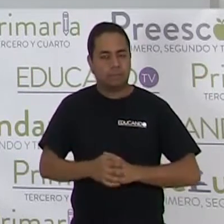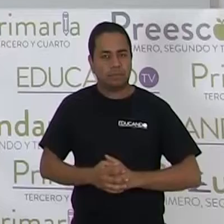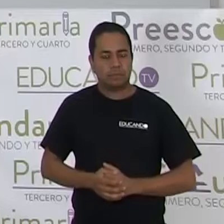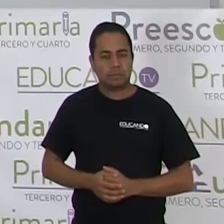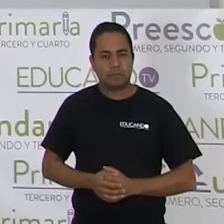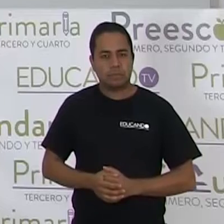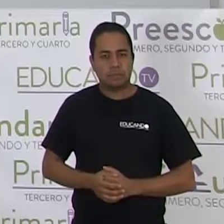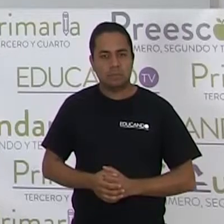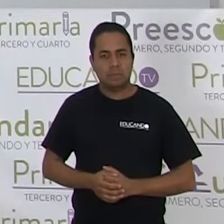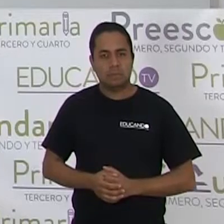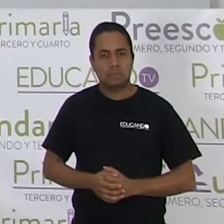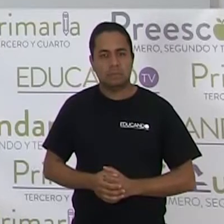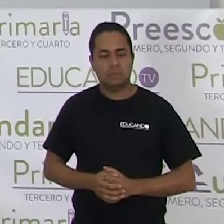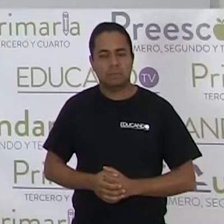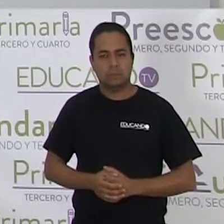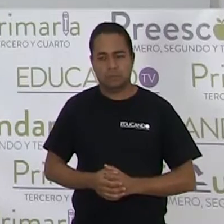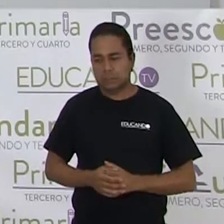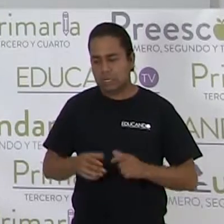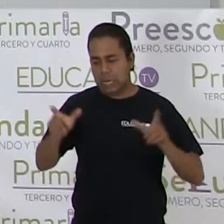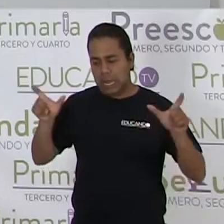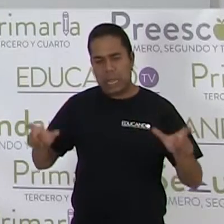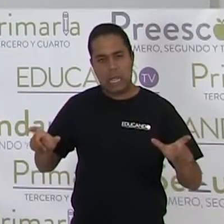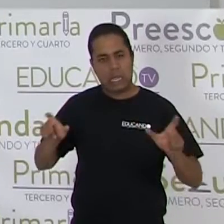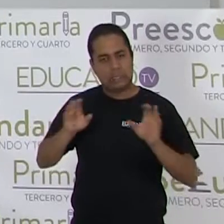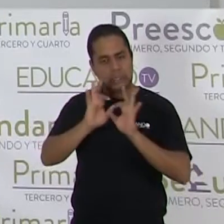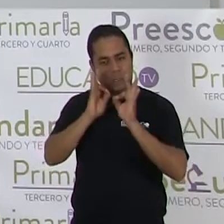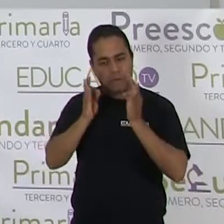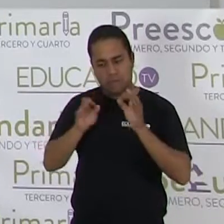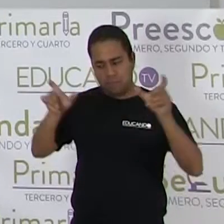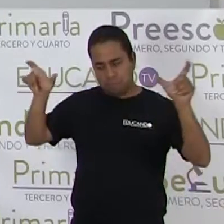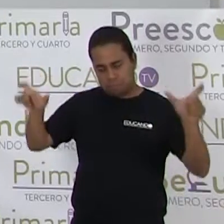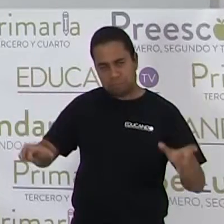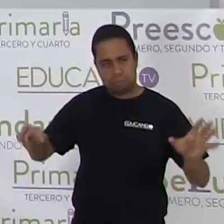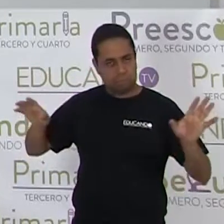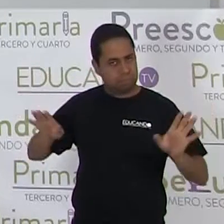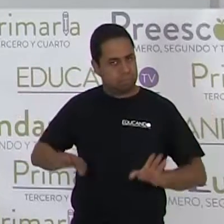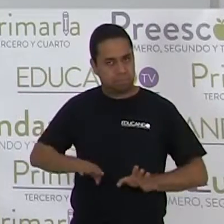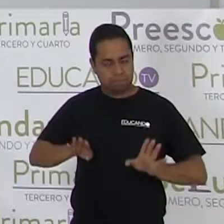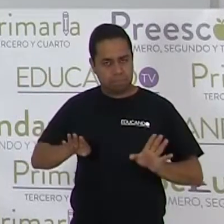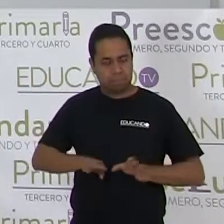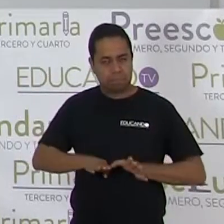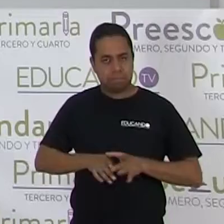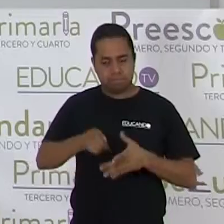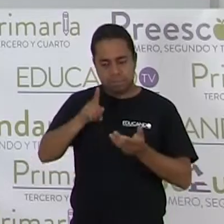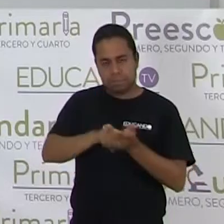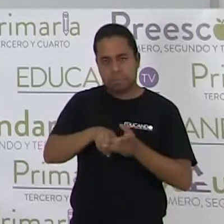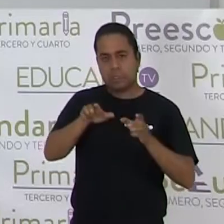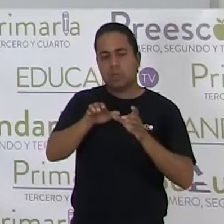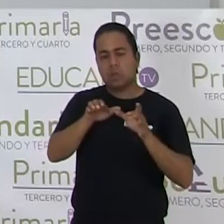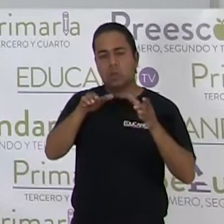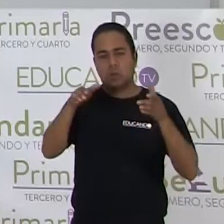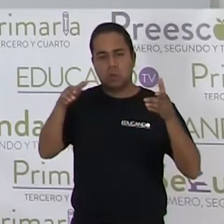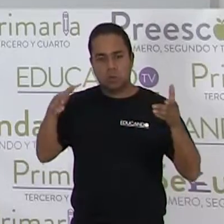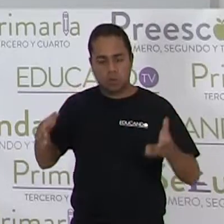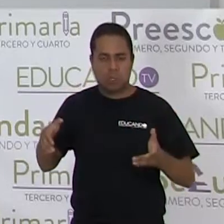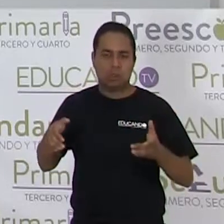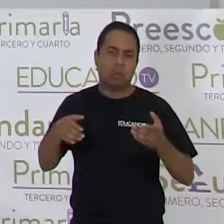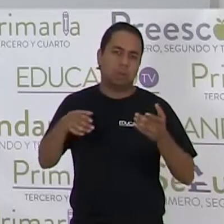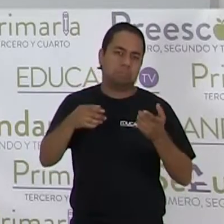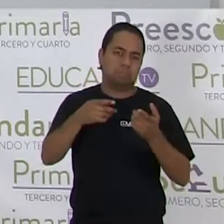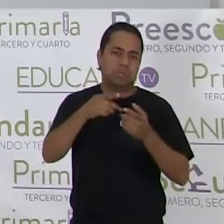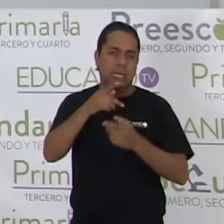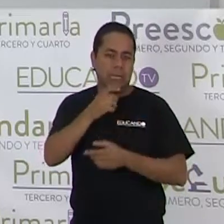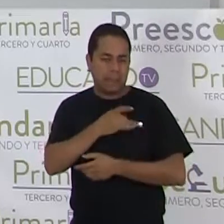son tipos de personajes que van a ser característicos dentro de los cuentos, ya sea de